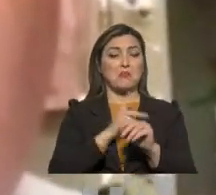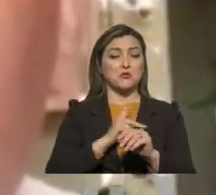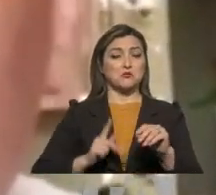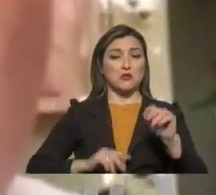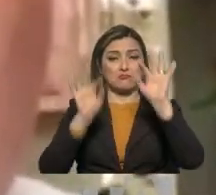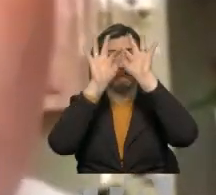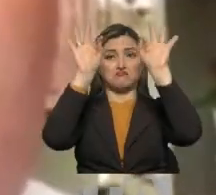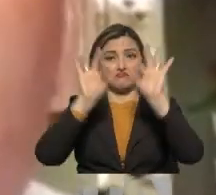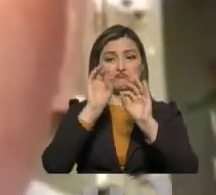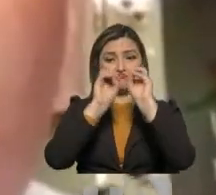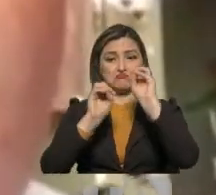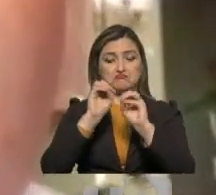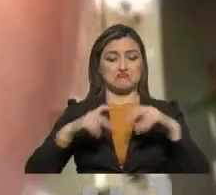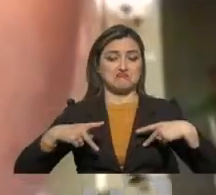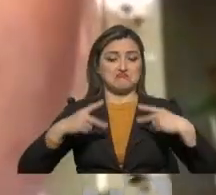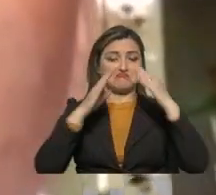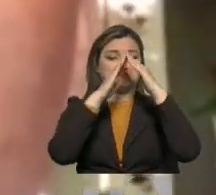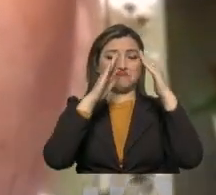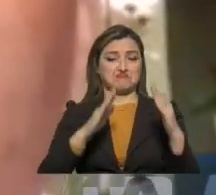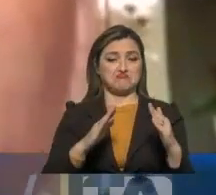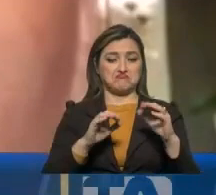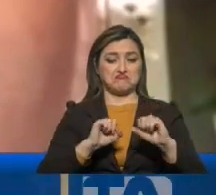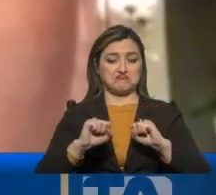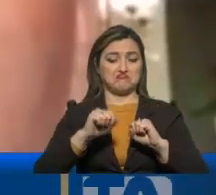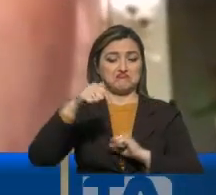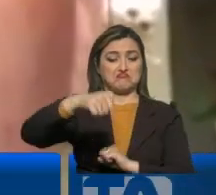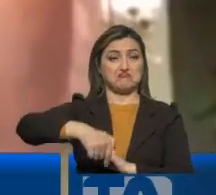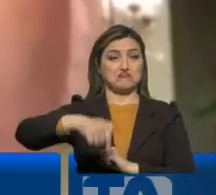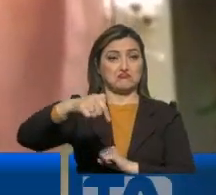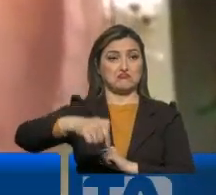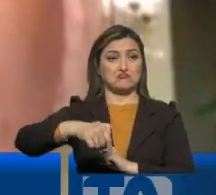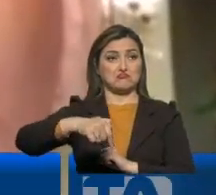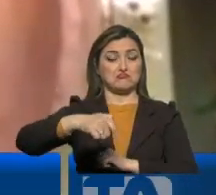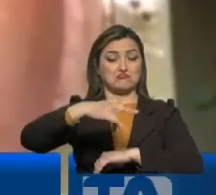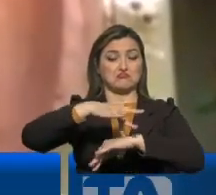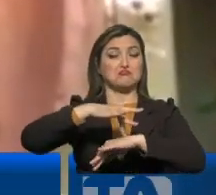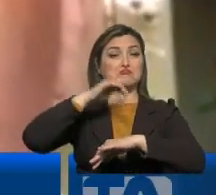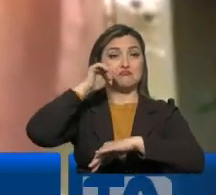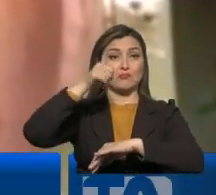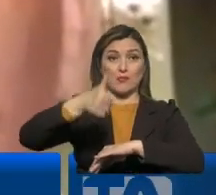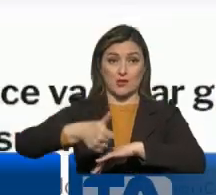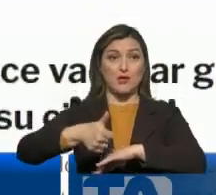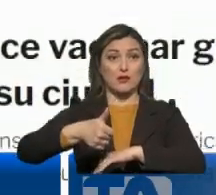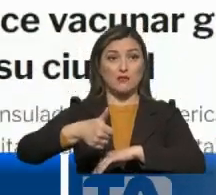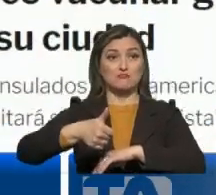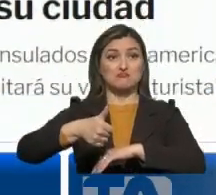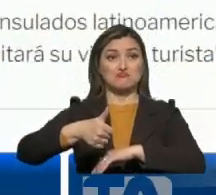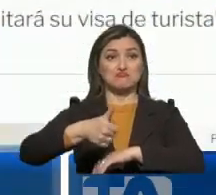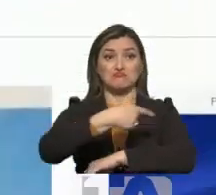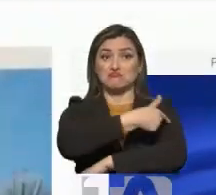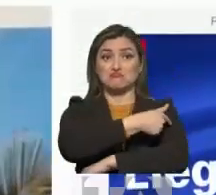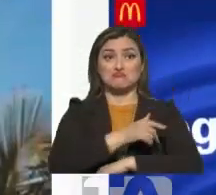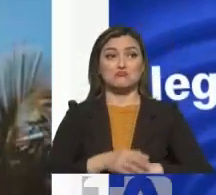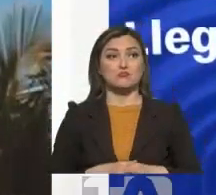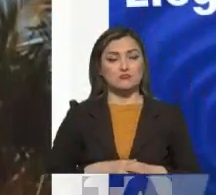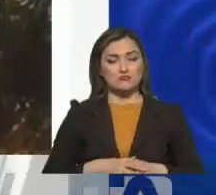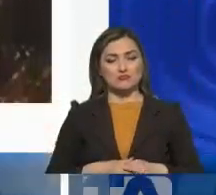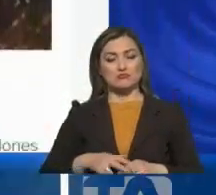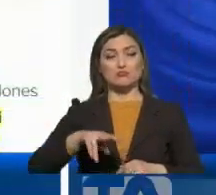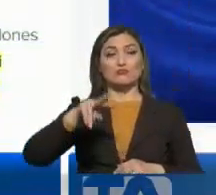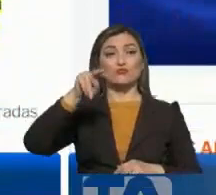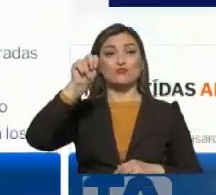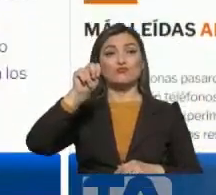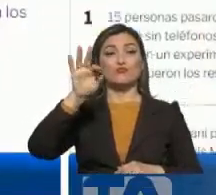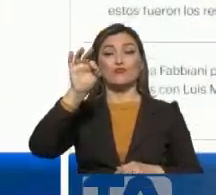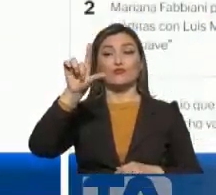la dirección en la que estoy recibiendo el trámite lo hice hoy y ya tengo 7 cita para mañana de igual forma en el norte de miami florida